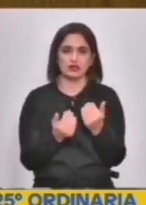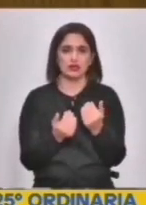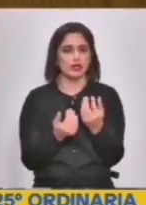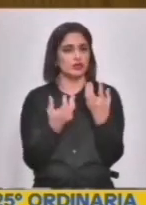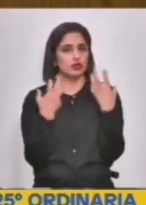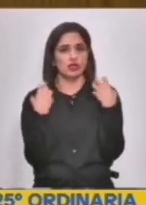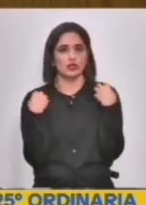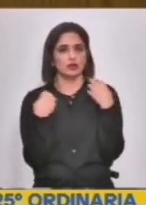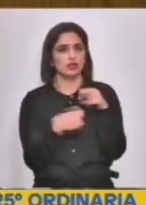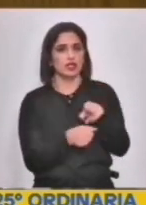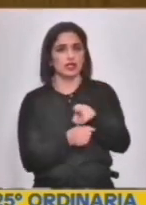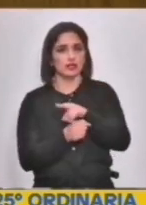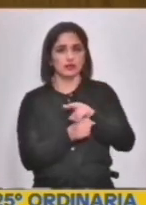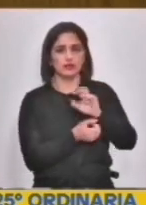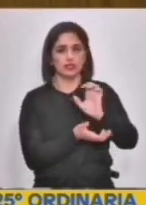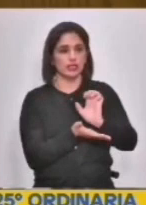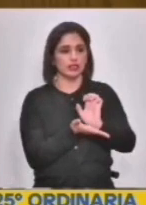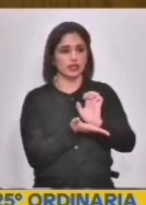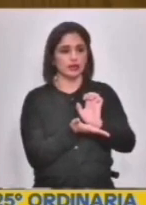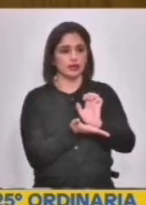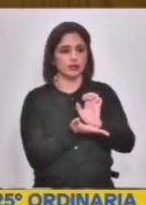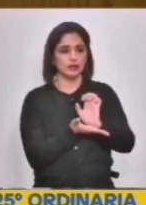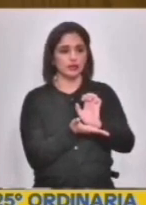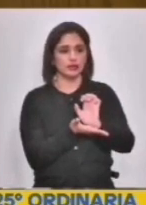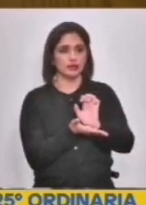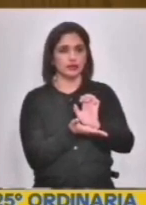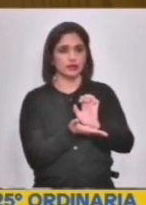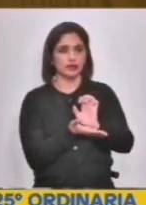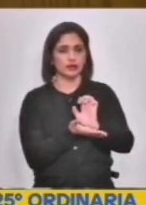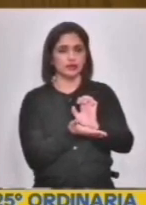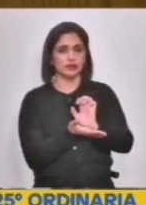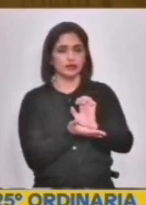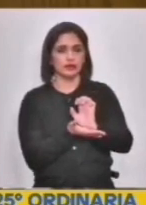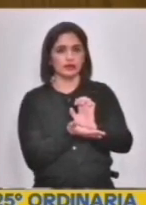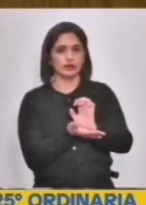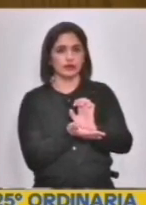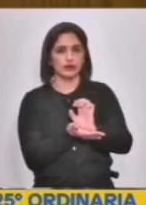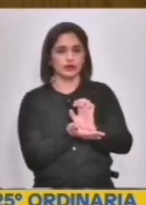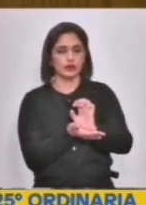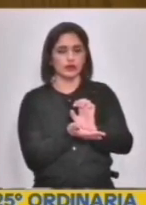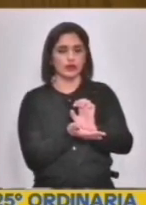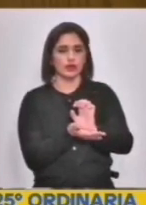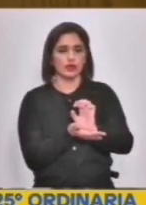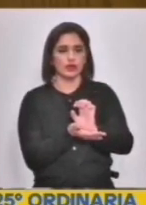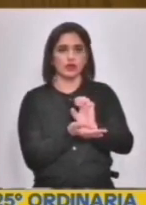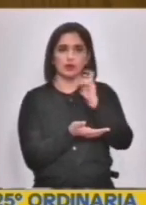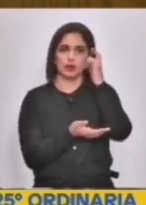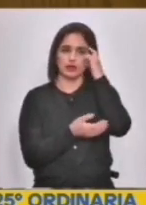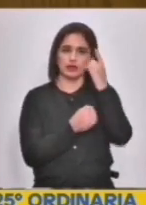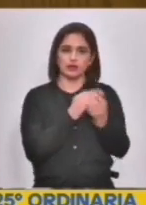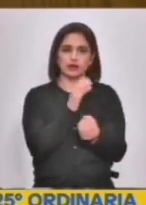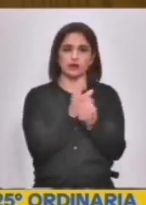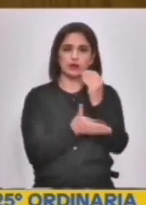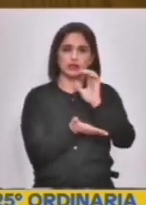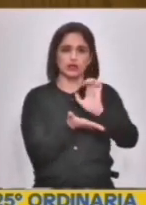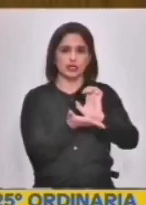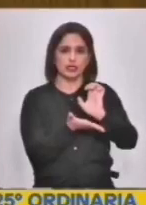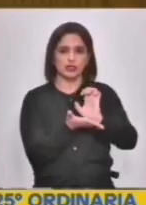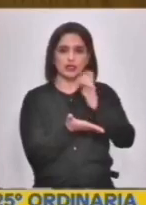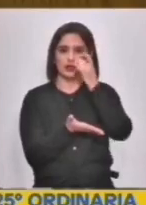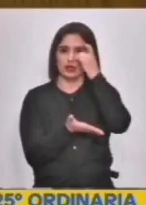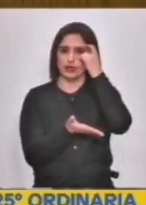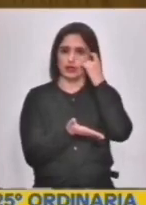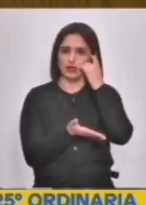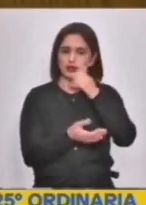un deber de la administración del estado y en este y en la línea con la modernización del estado creo que